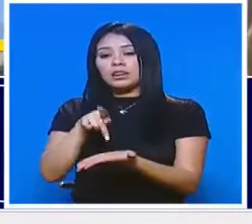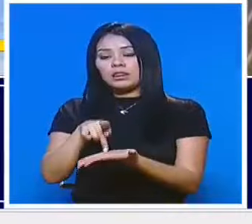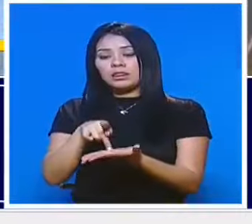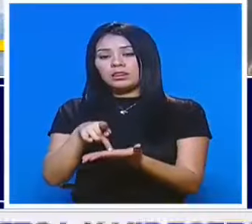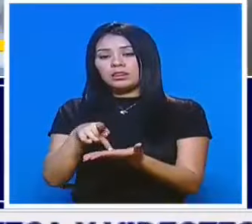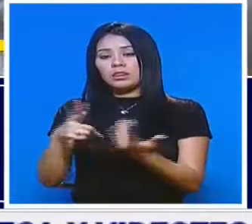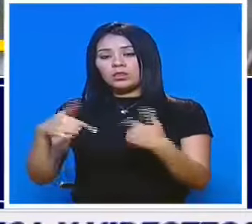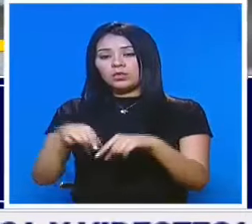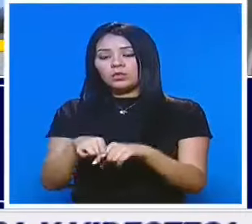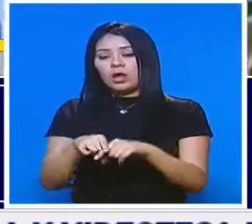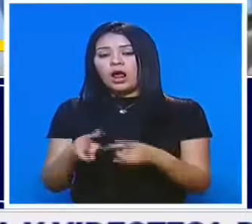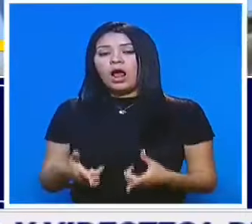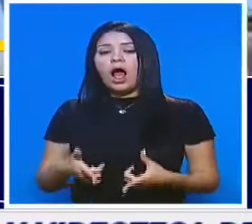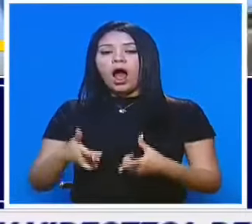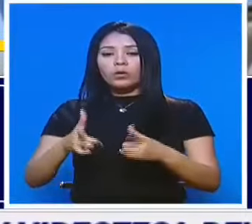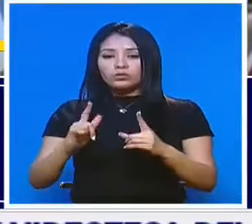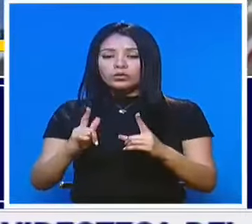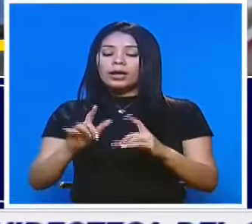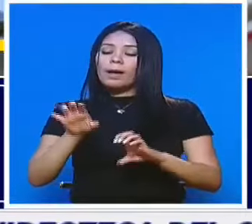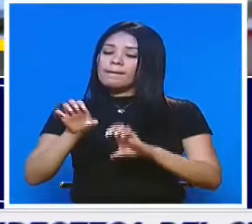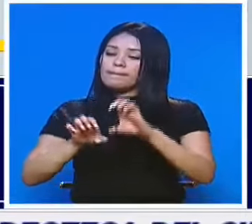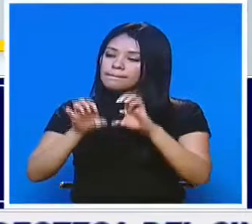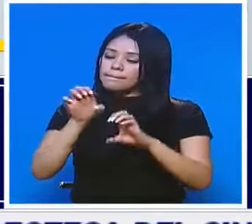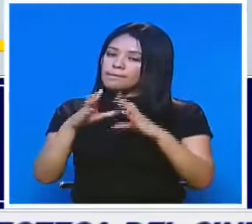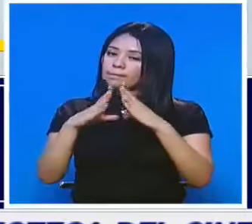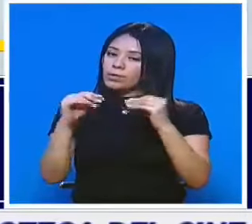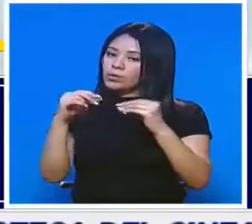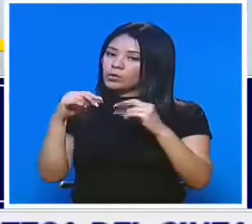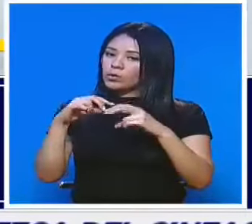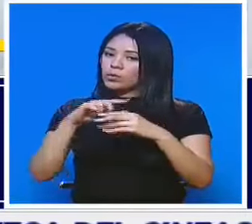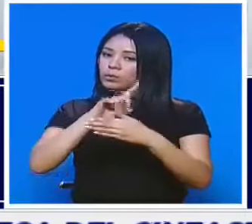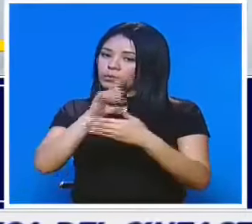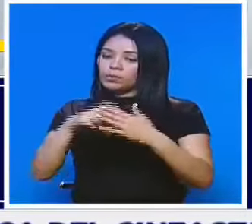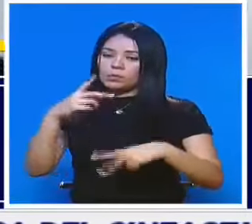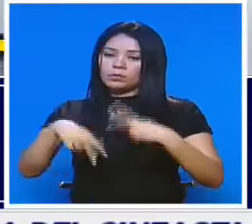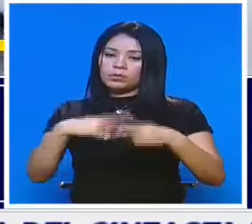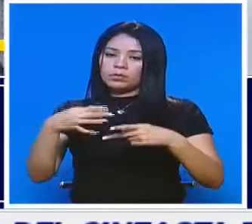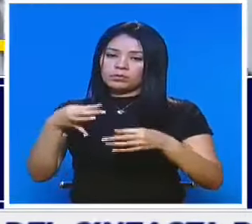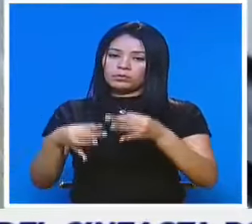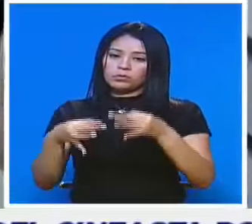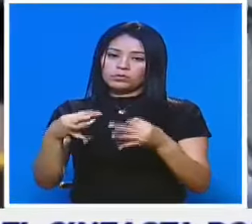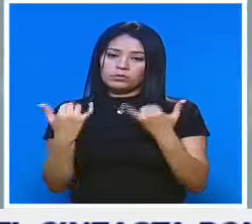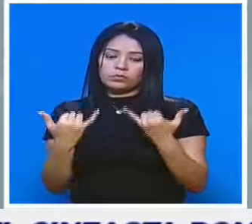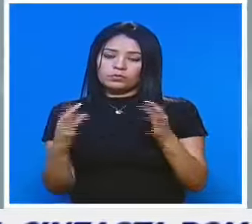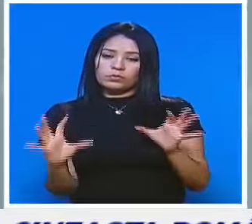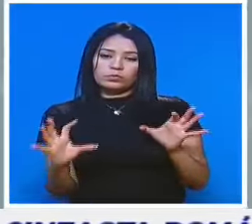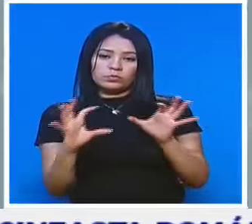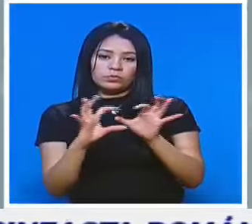de la autoridad correspondiente para continuar con el proceso judicial en el cual está vinculada la mujer.